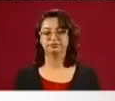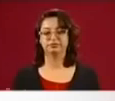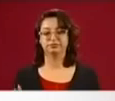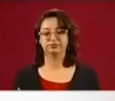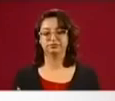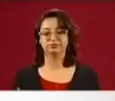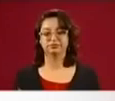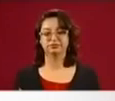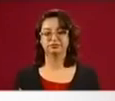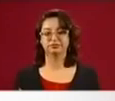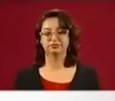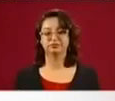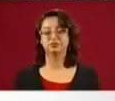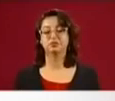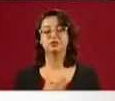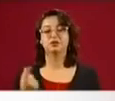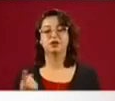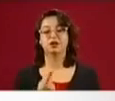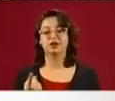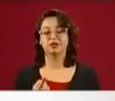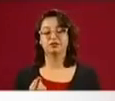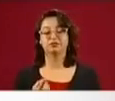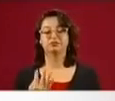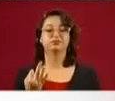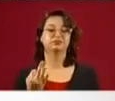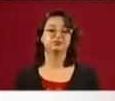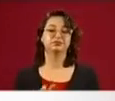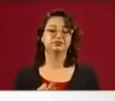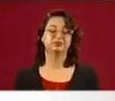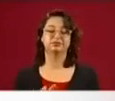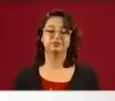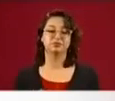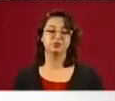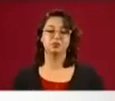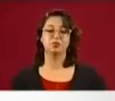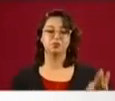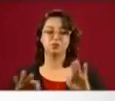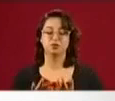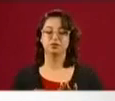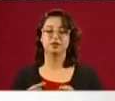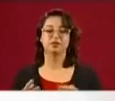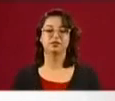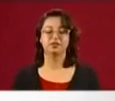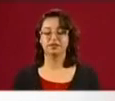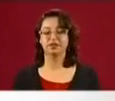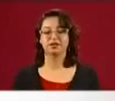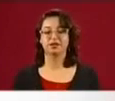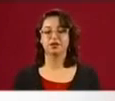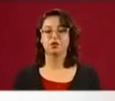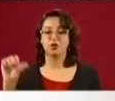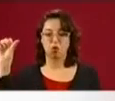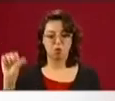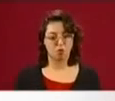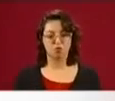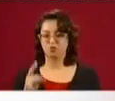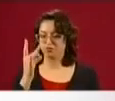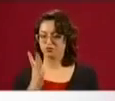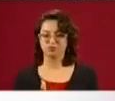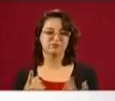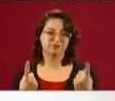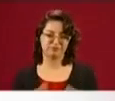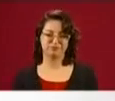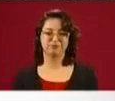porque en eso va a consistir, en eso va a consistir básicamente la mañanera del día de